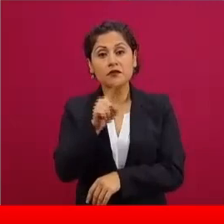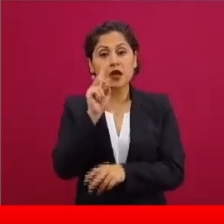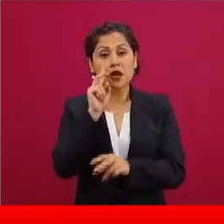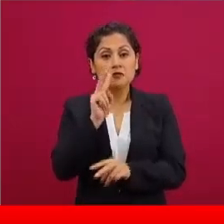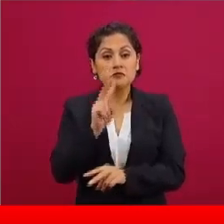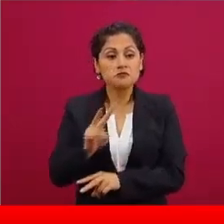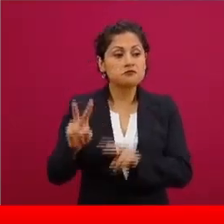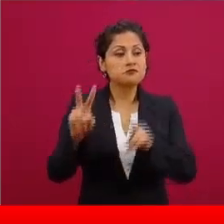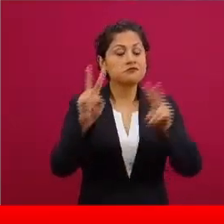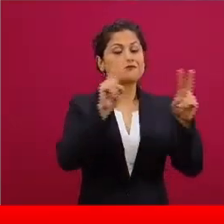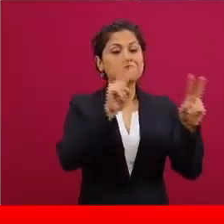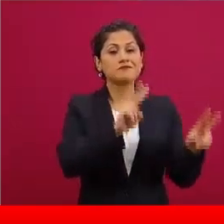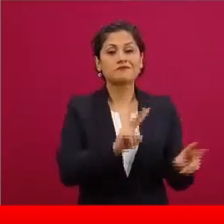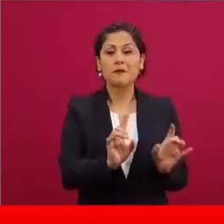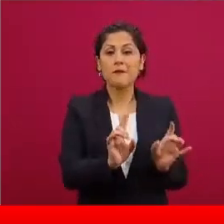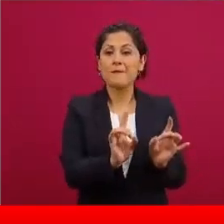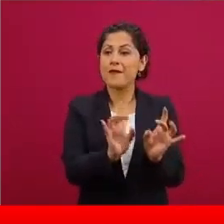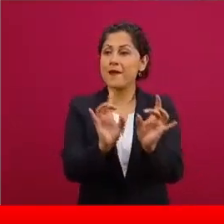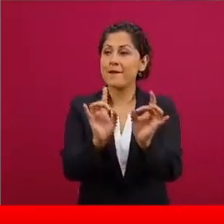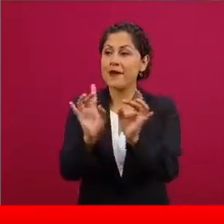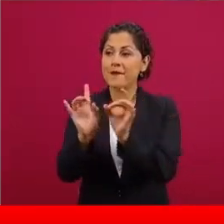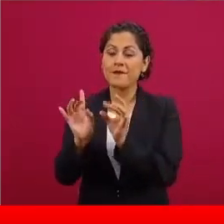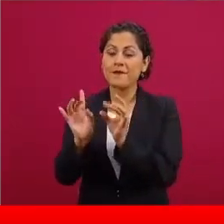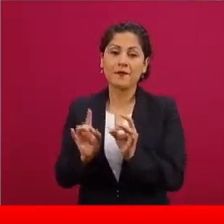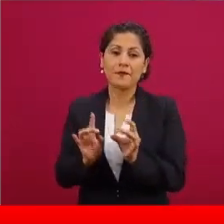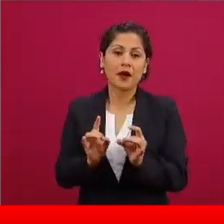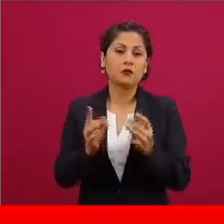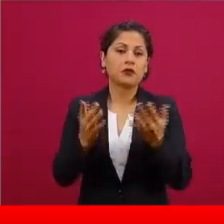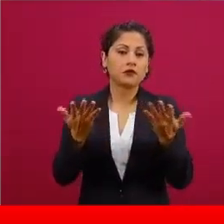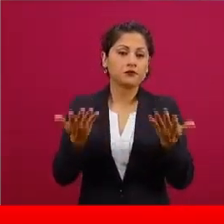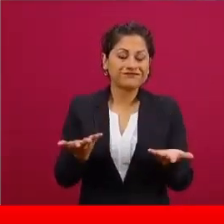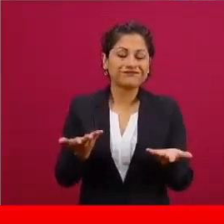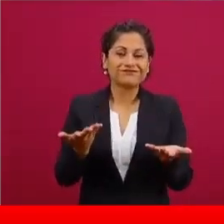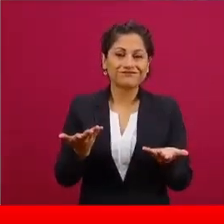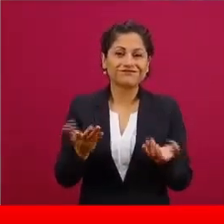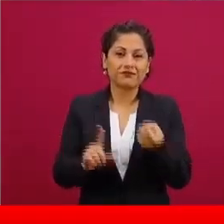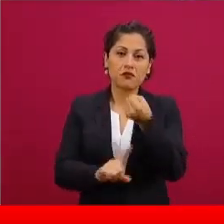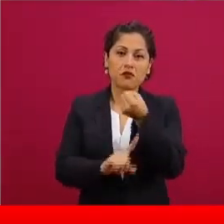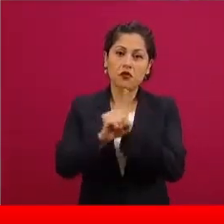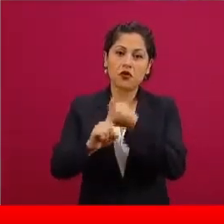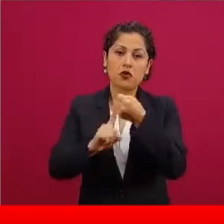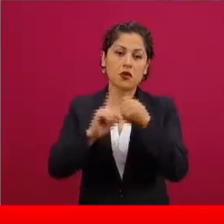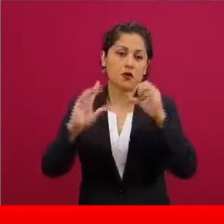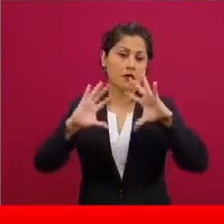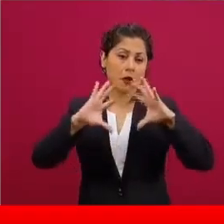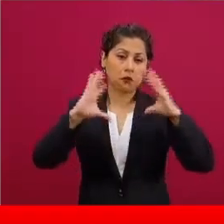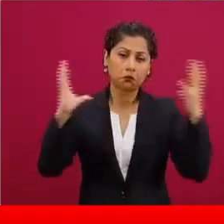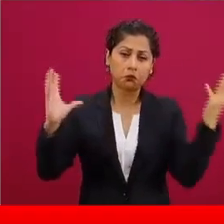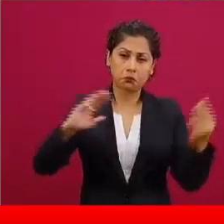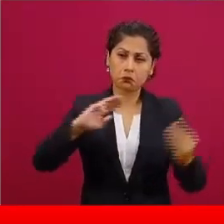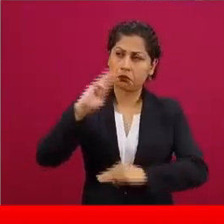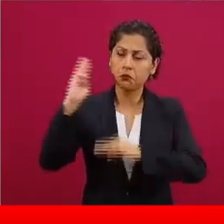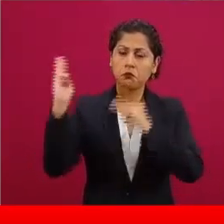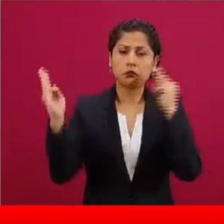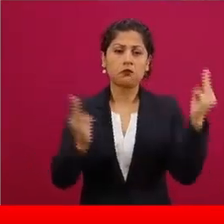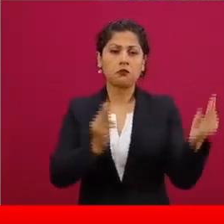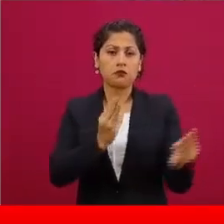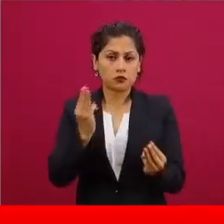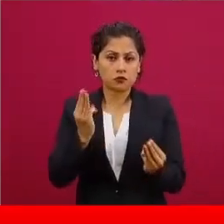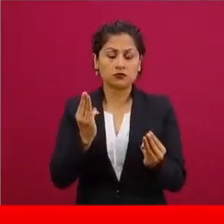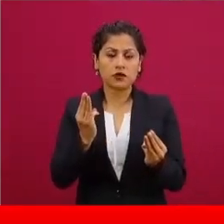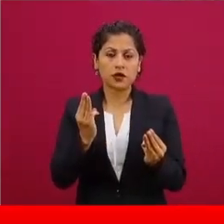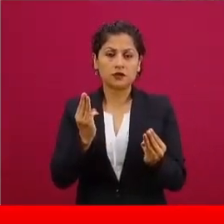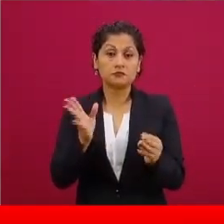ocasionadas por la crisis mundial del modelo